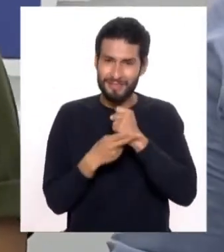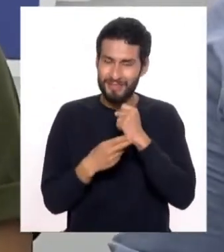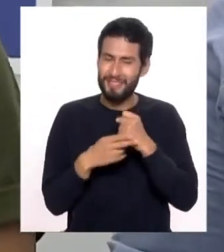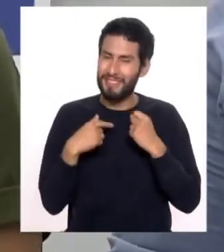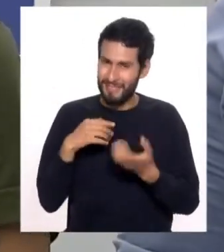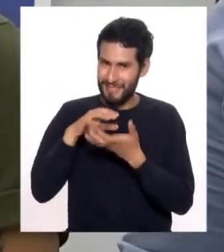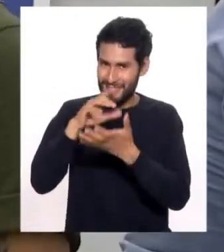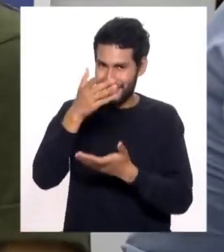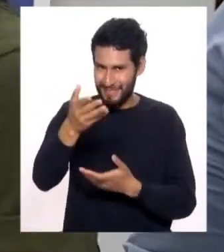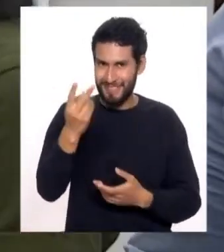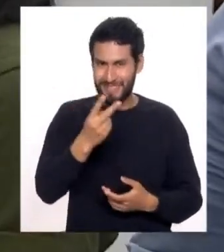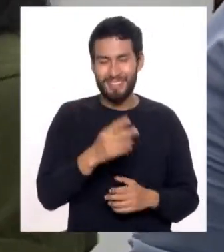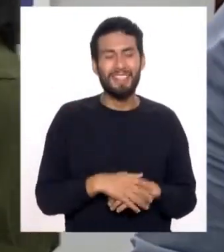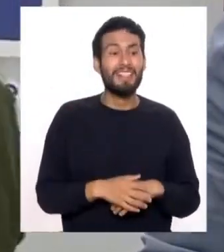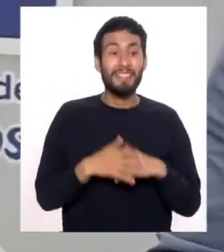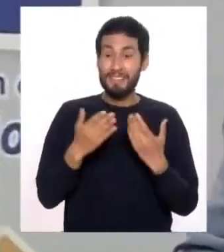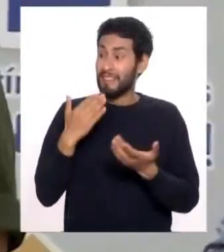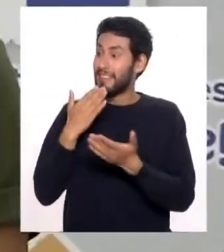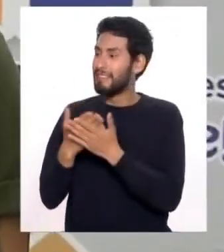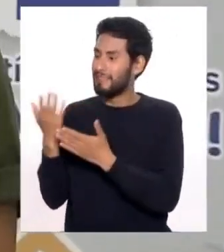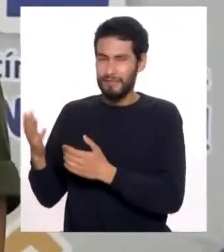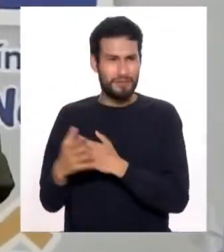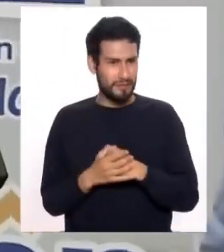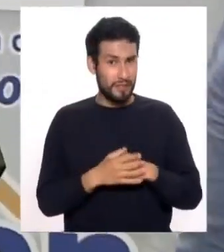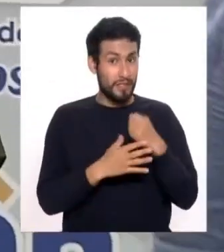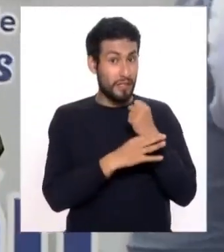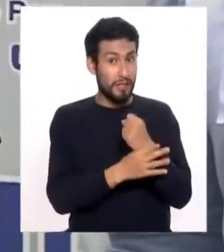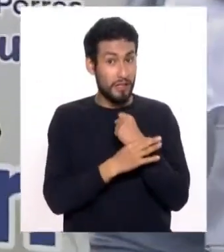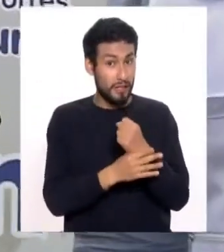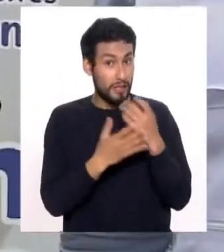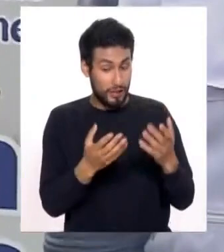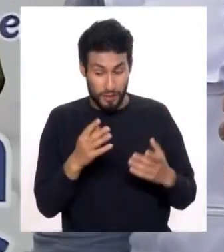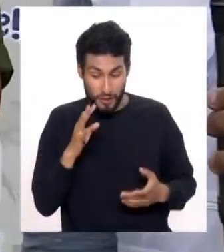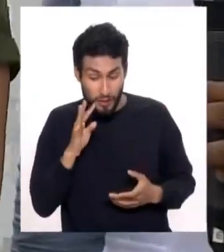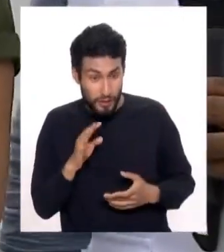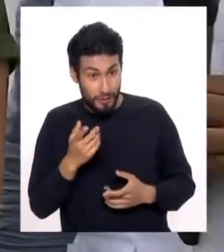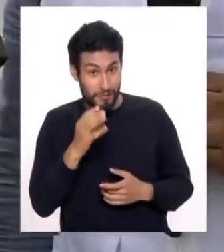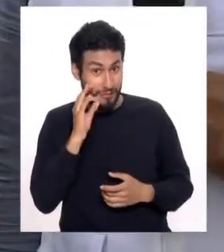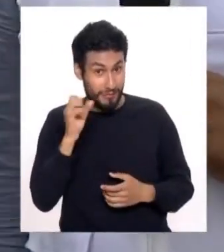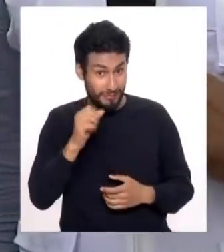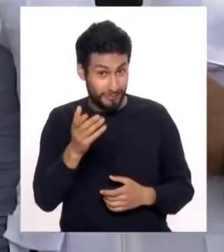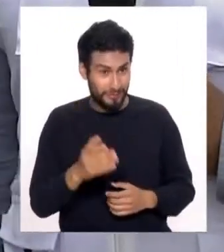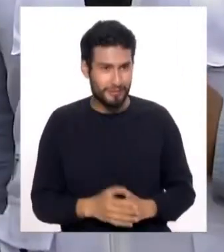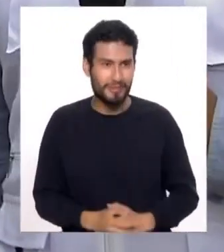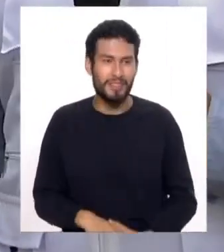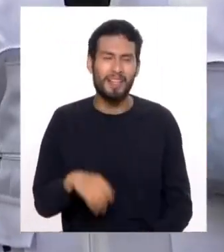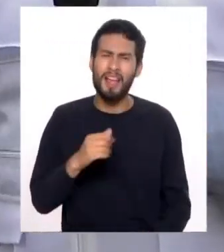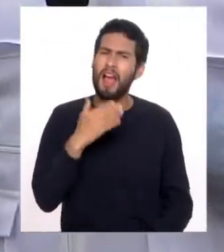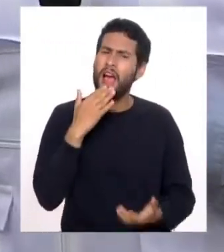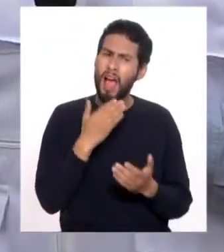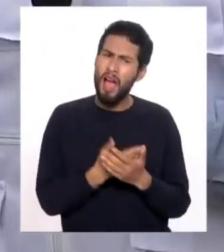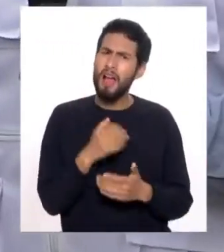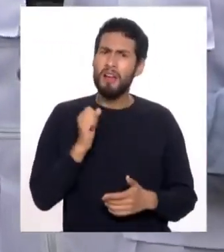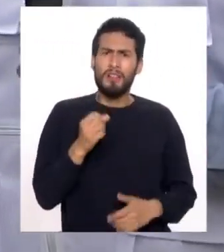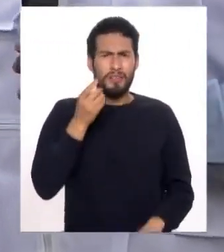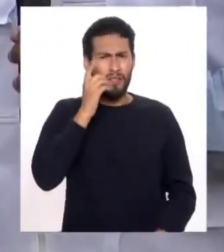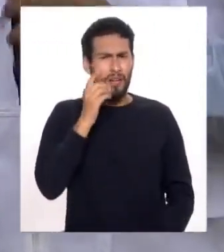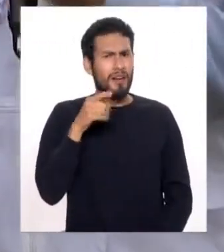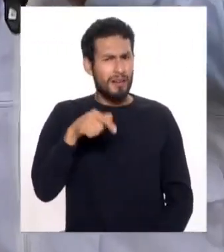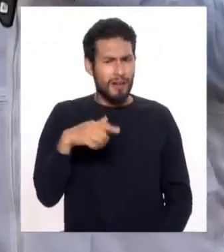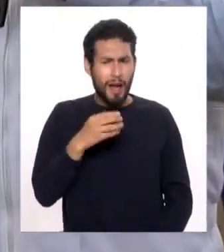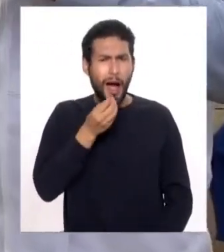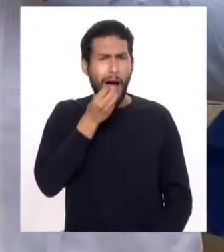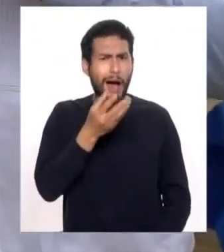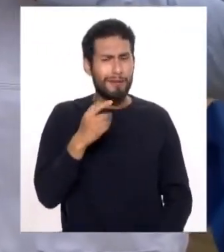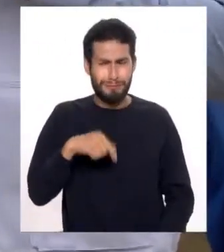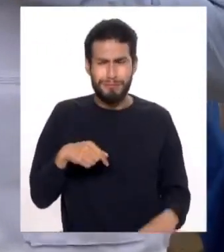los voy a acercar. Así que muchísimas gracias. Doctores, ¿está provocativo o no está provocativo este pancito? Gracias. Desayuno, nos has traído